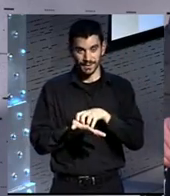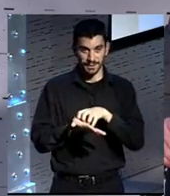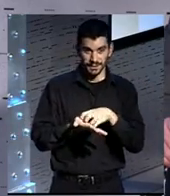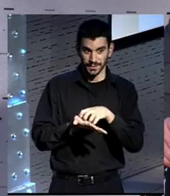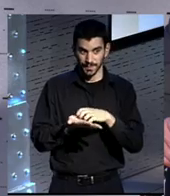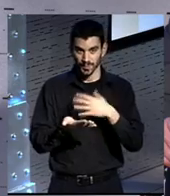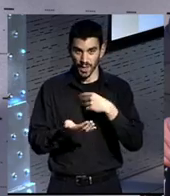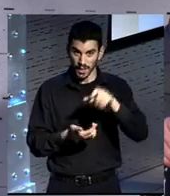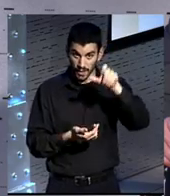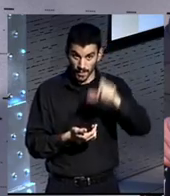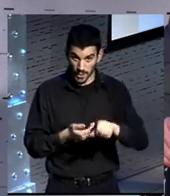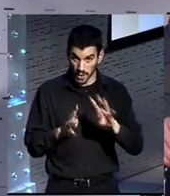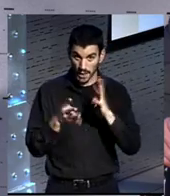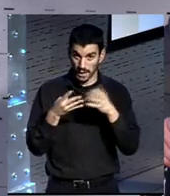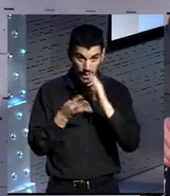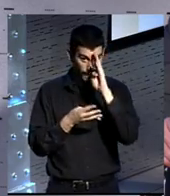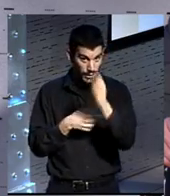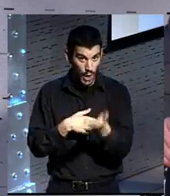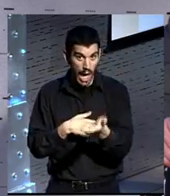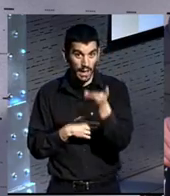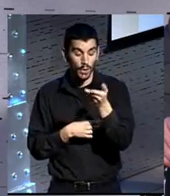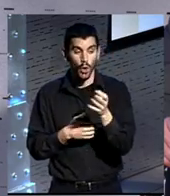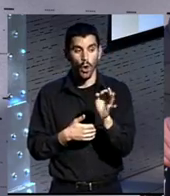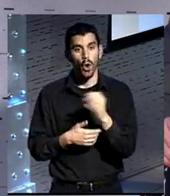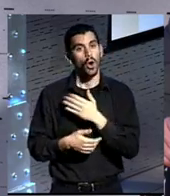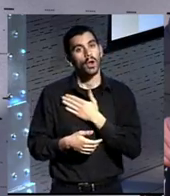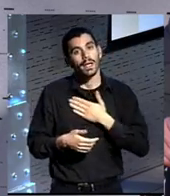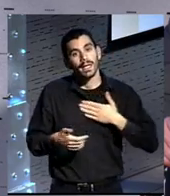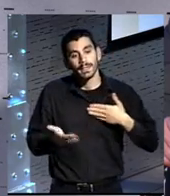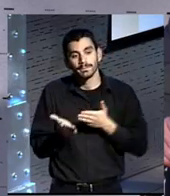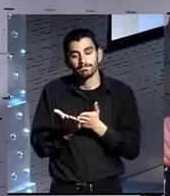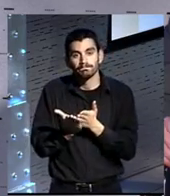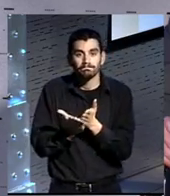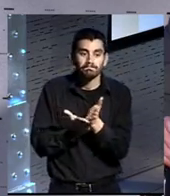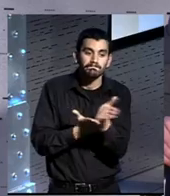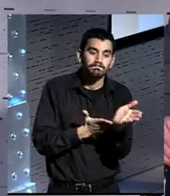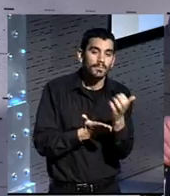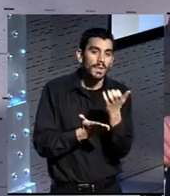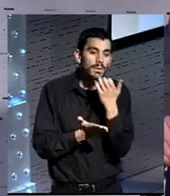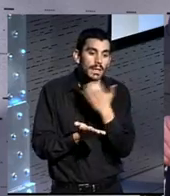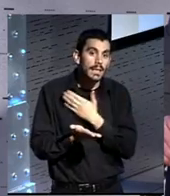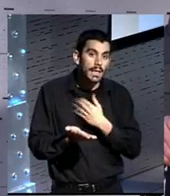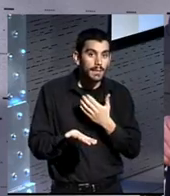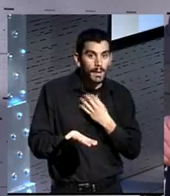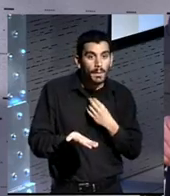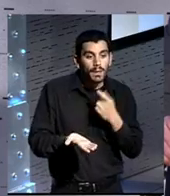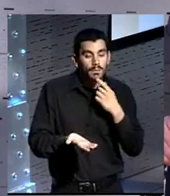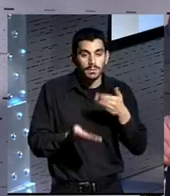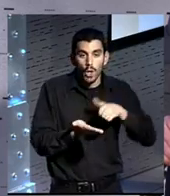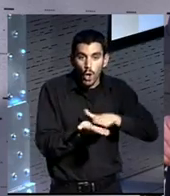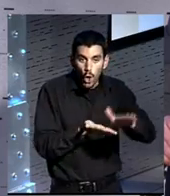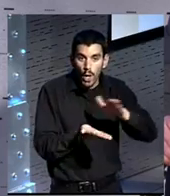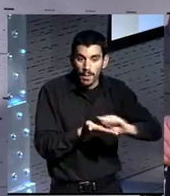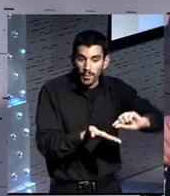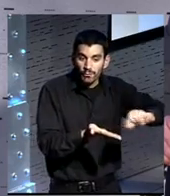alta totalmente online o si iban a preferir la opción que pusimos ahí de, bueno, en caso de que usted quiera papel, lo imprime y lo envía, que tampoco es